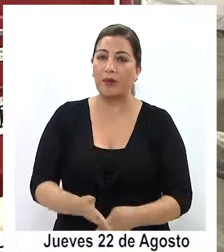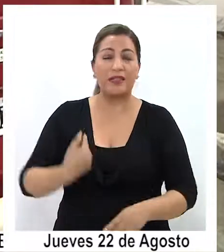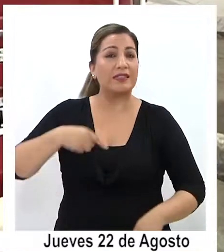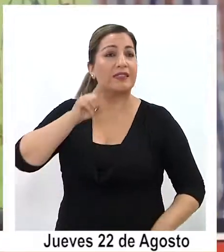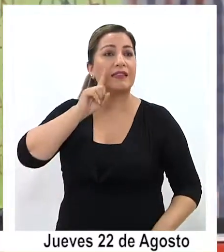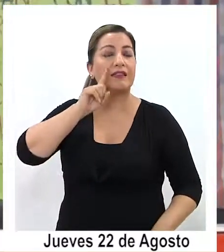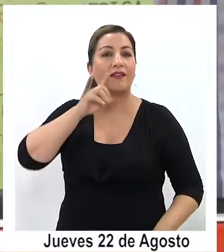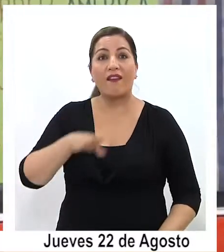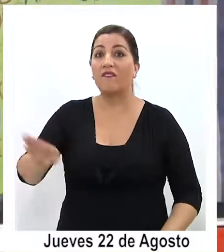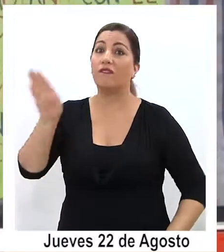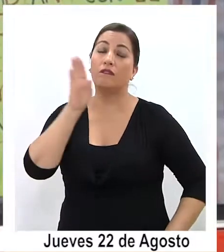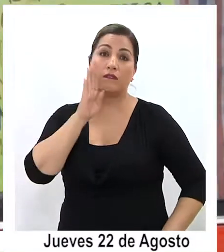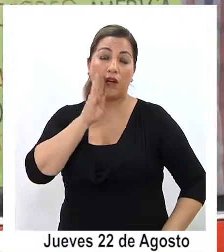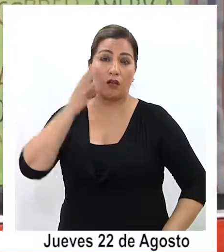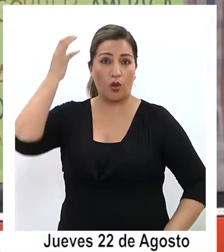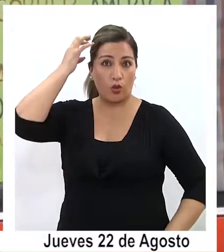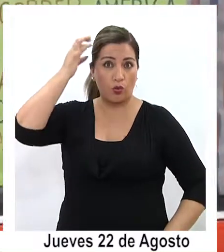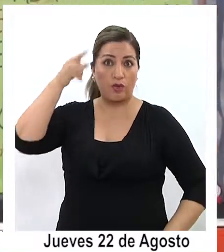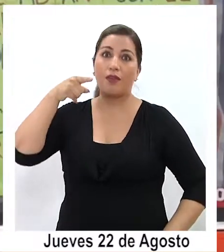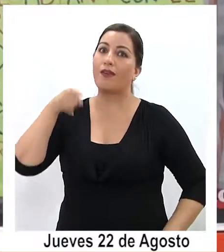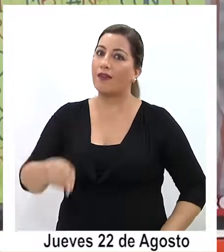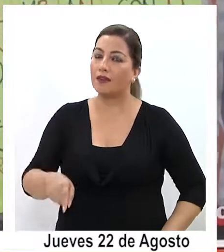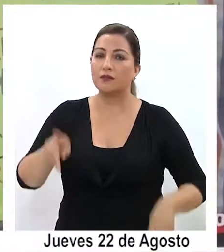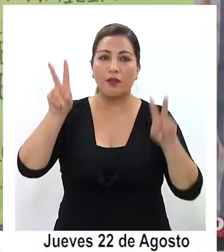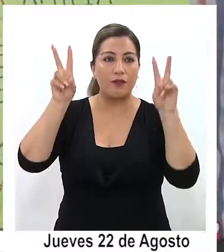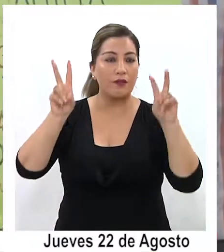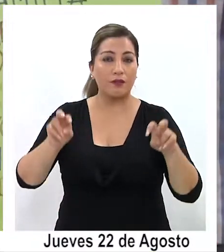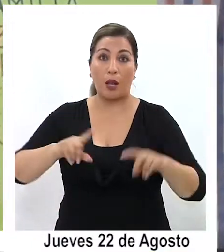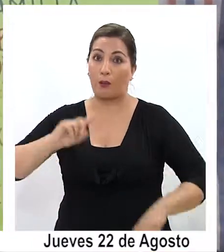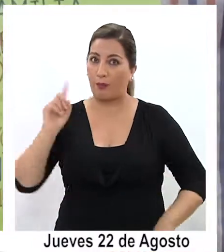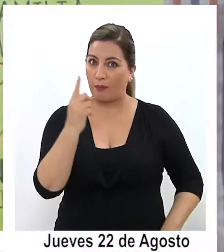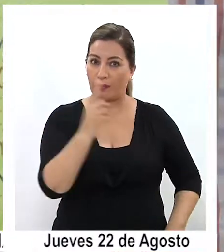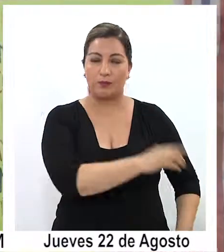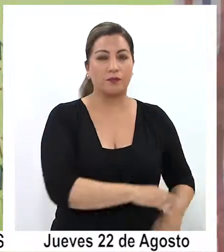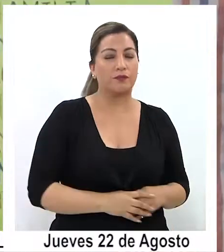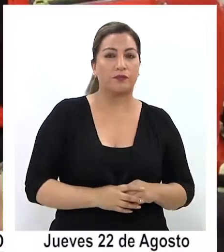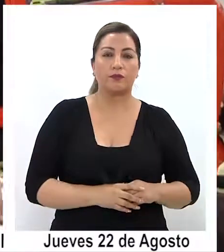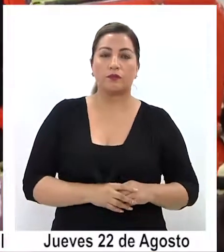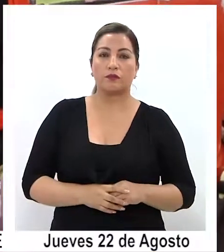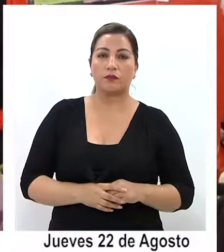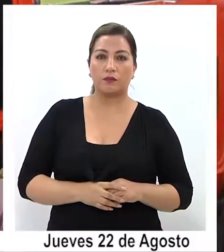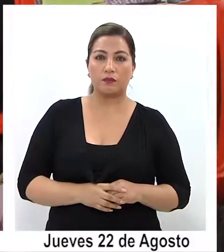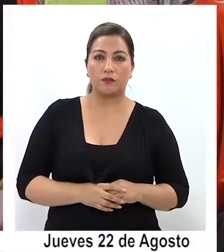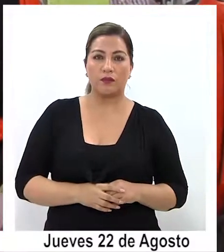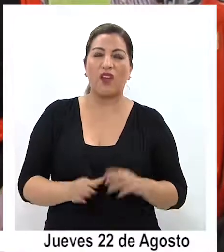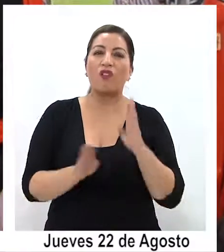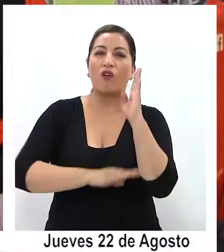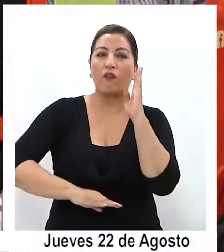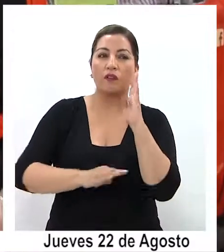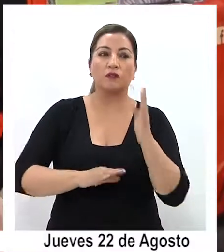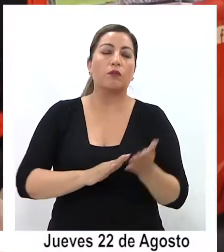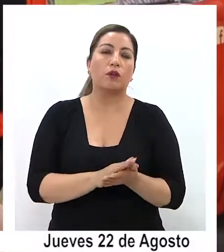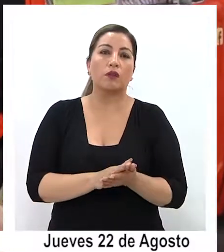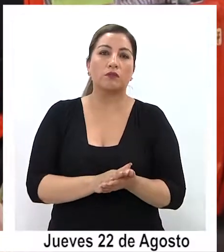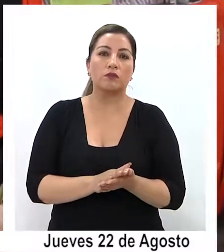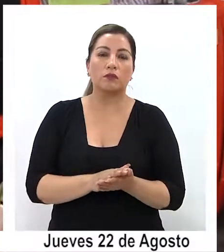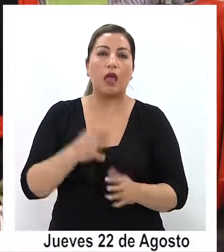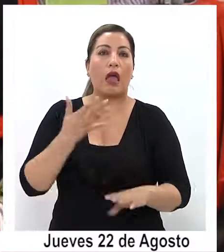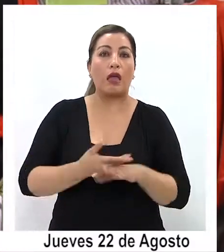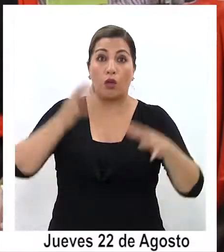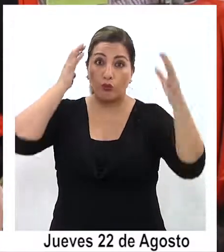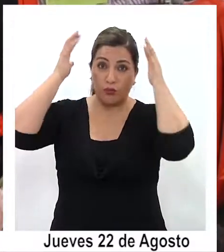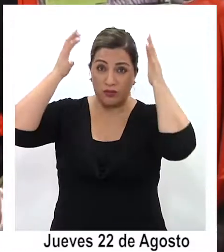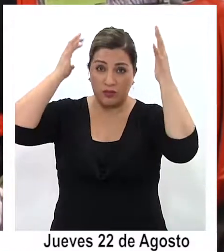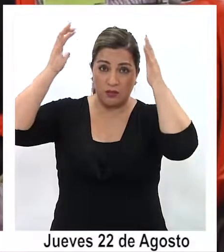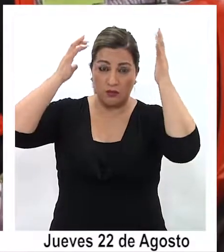con servicios básicos, es indudablemente la prioridad. Mira que lo básico está, porque siempre está la ducha,